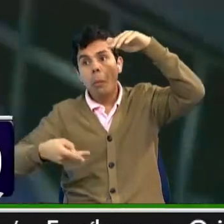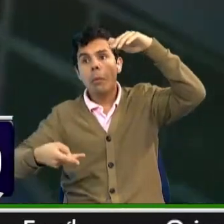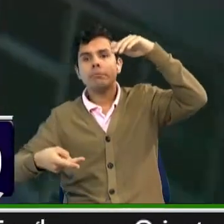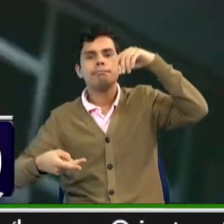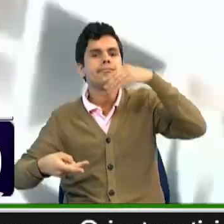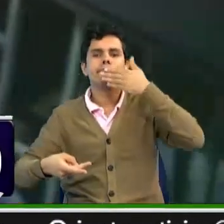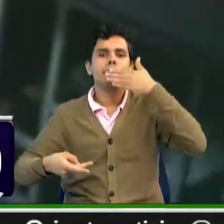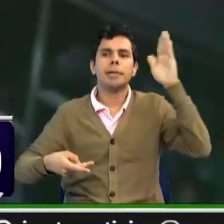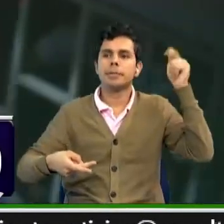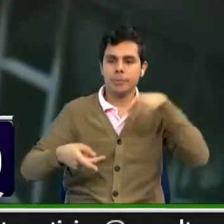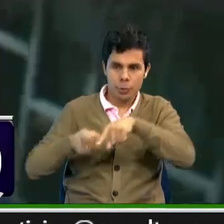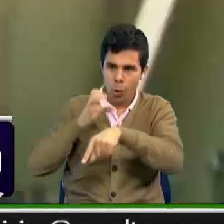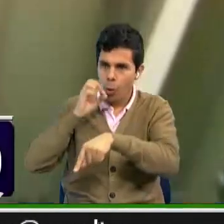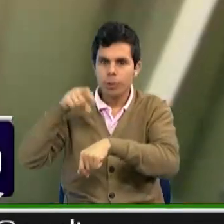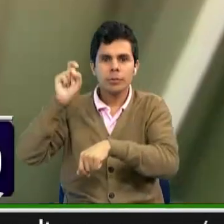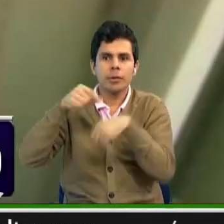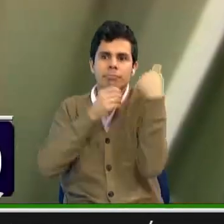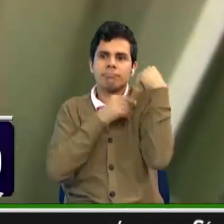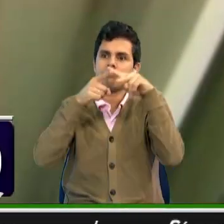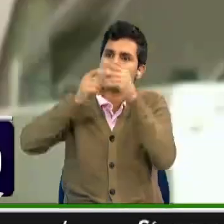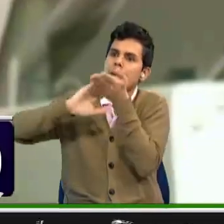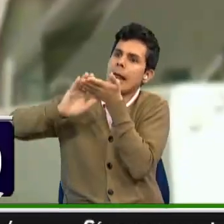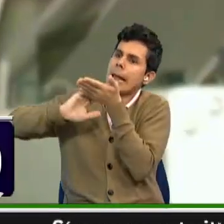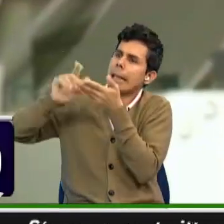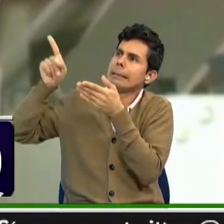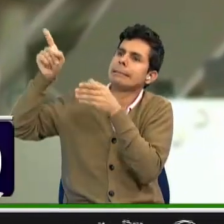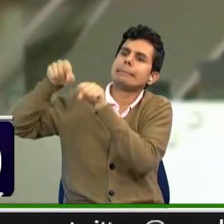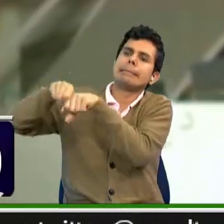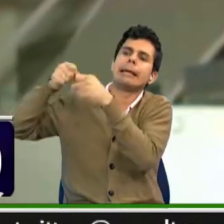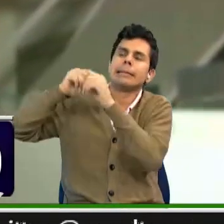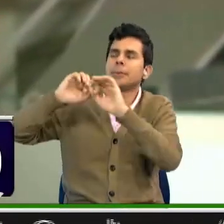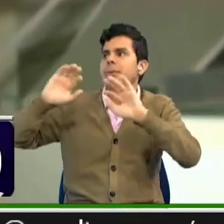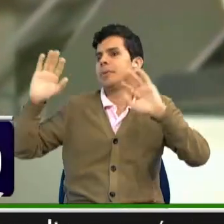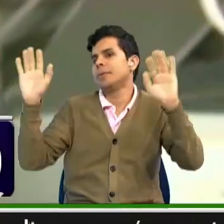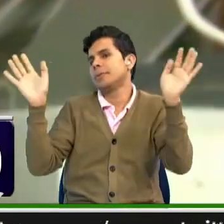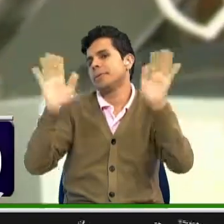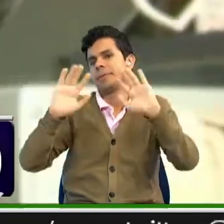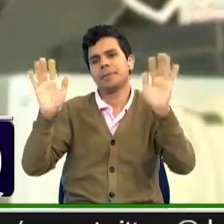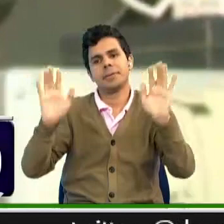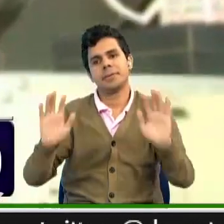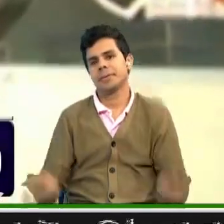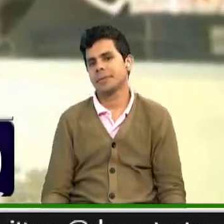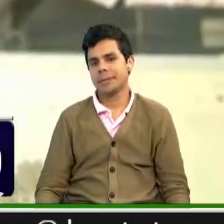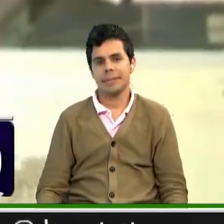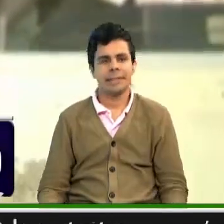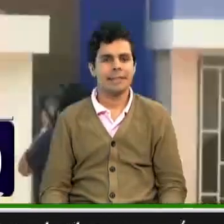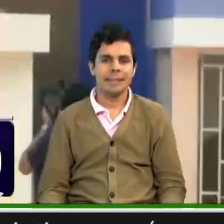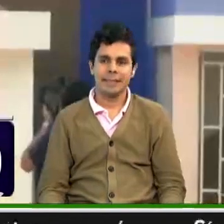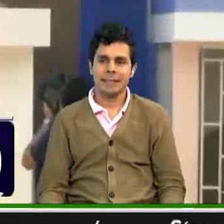Lo peor es que él es quien debe responder por los daños en esta residencia.